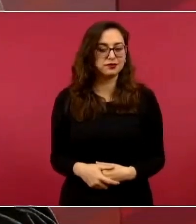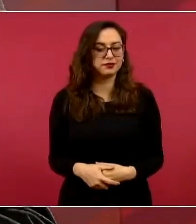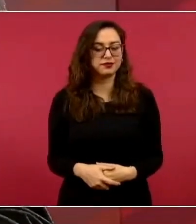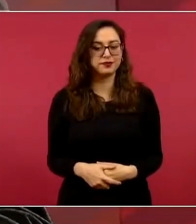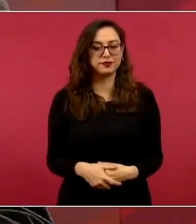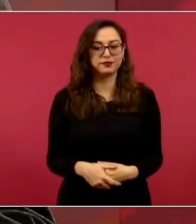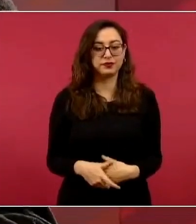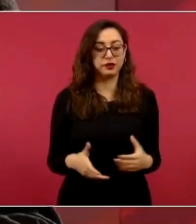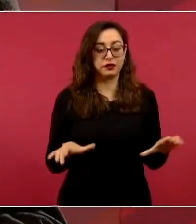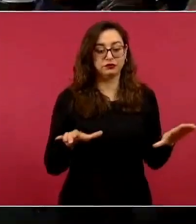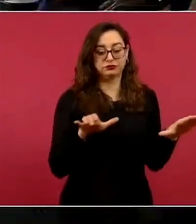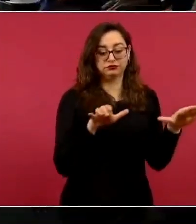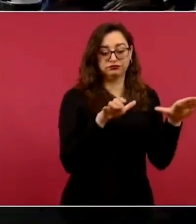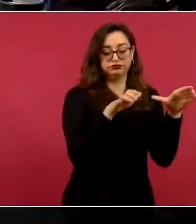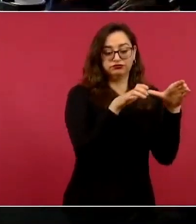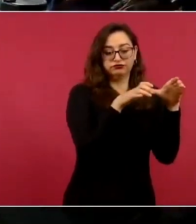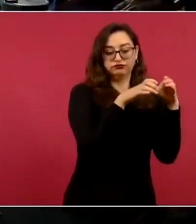Lo de arriba